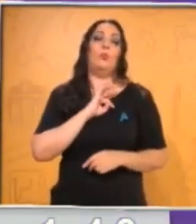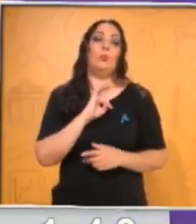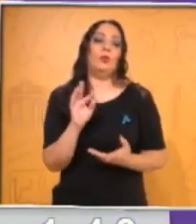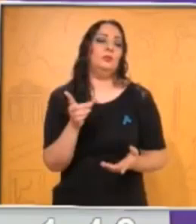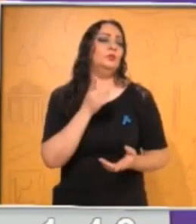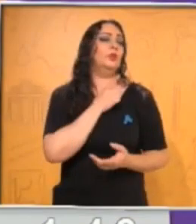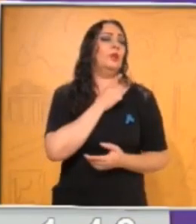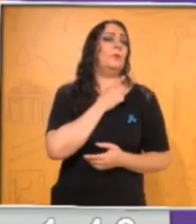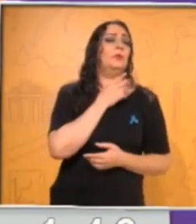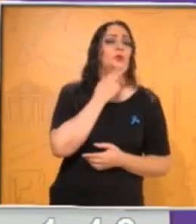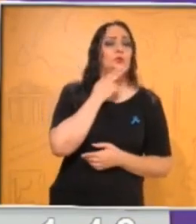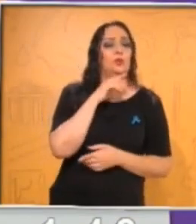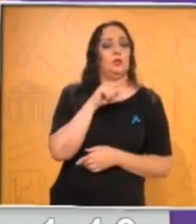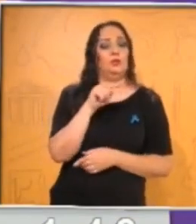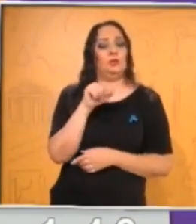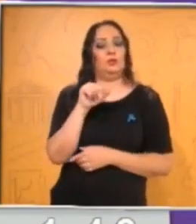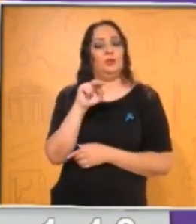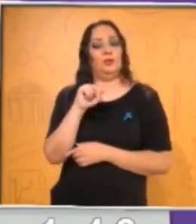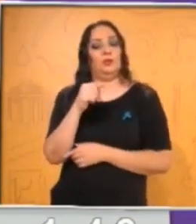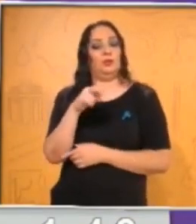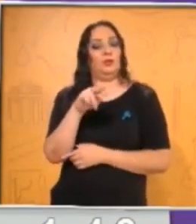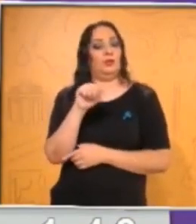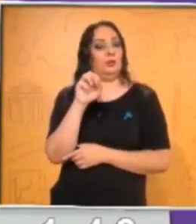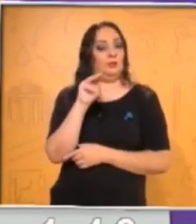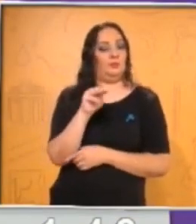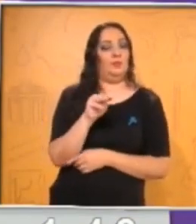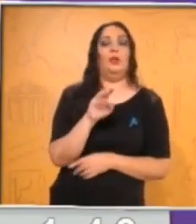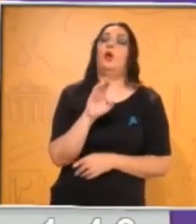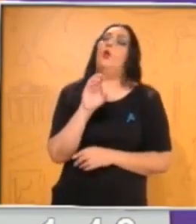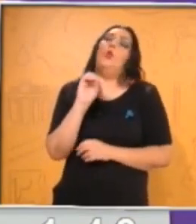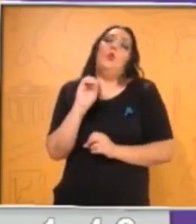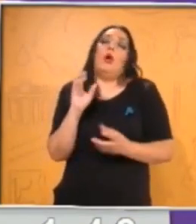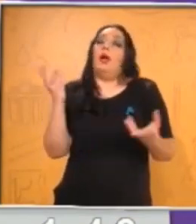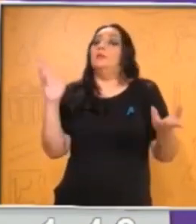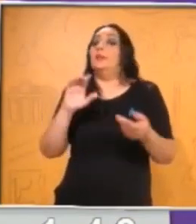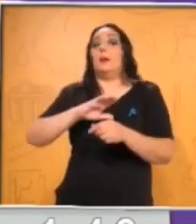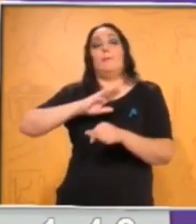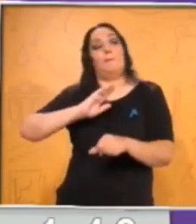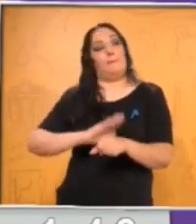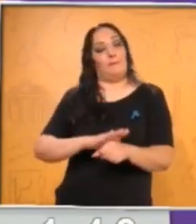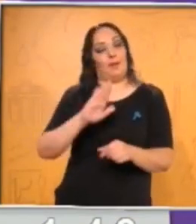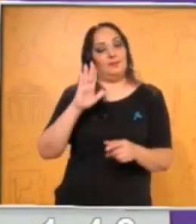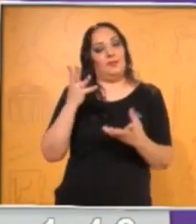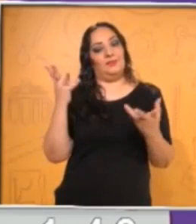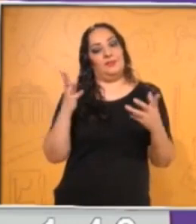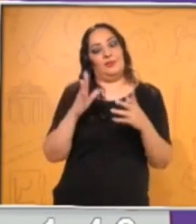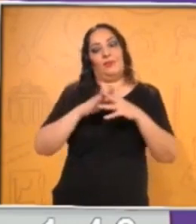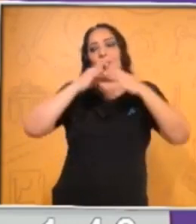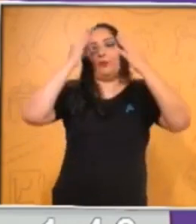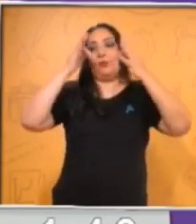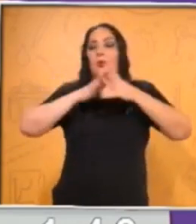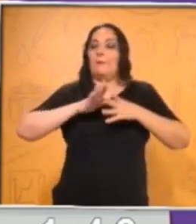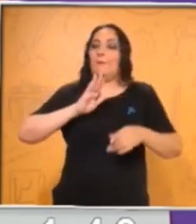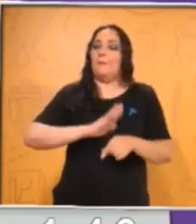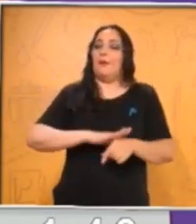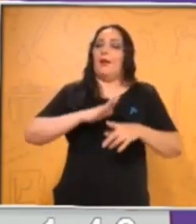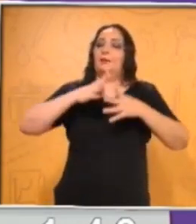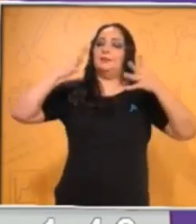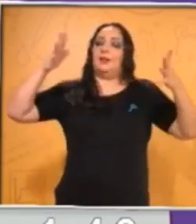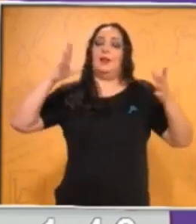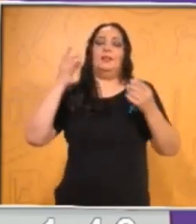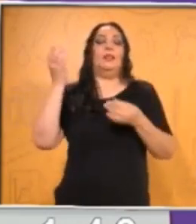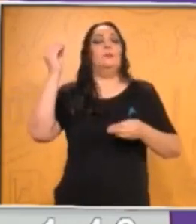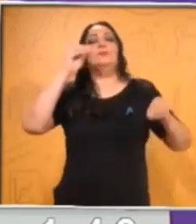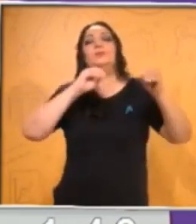solo utilizar un tangram, sino utilizar varios tangrams y hacer una figura grandota o combinar colores, decorarlo y